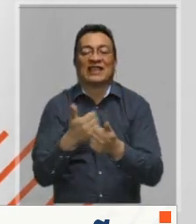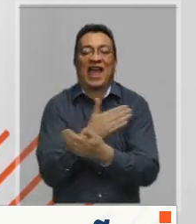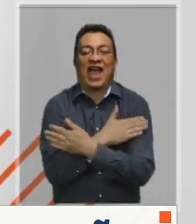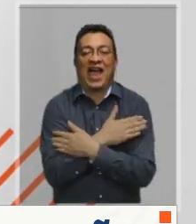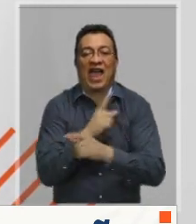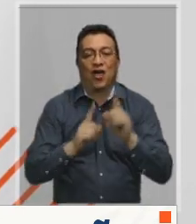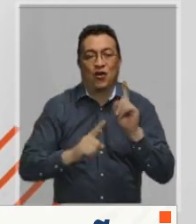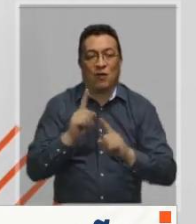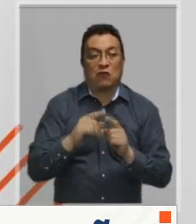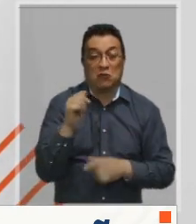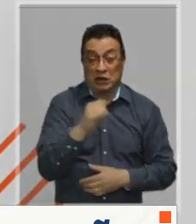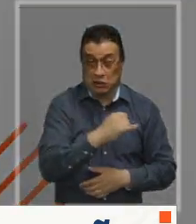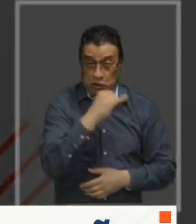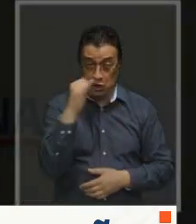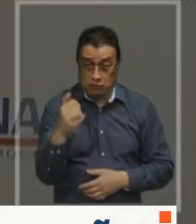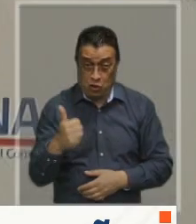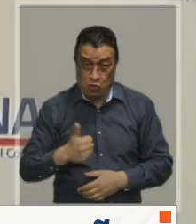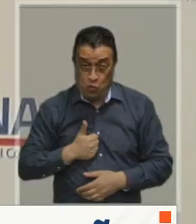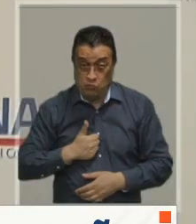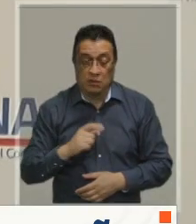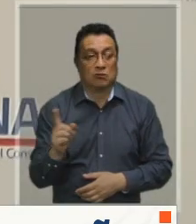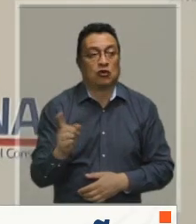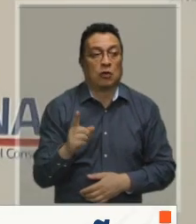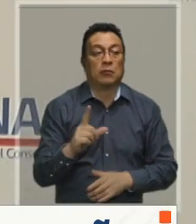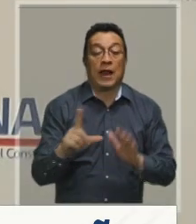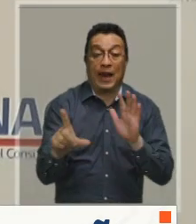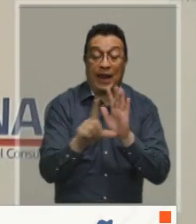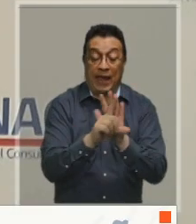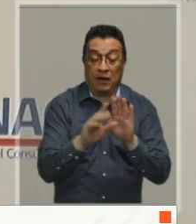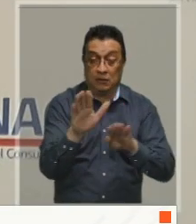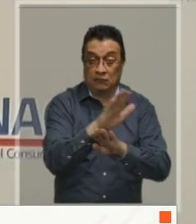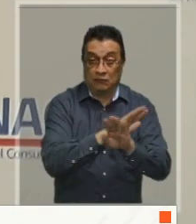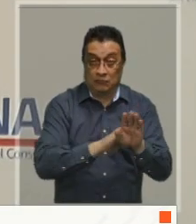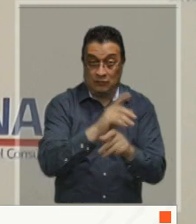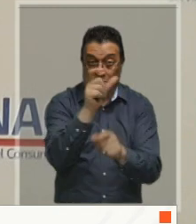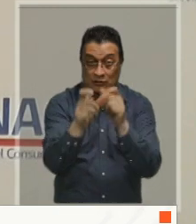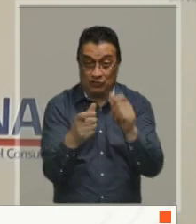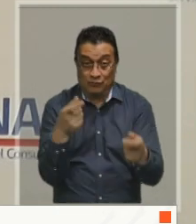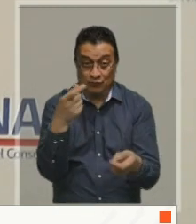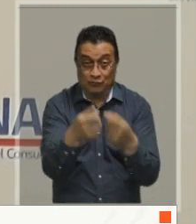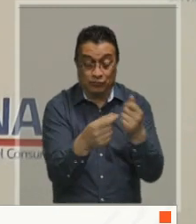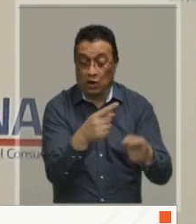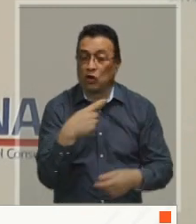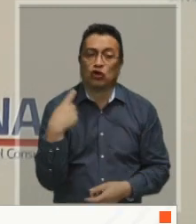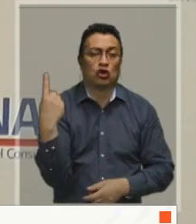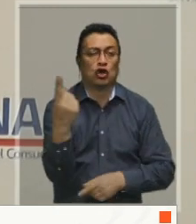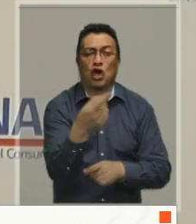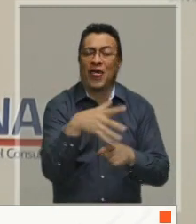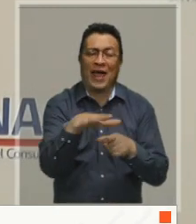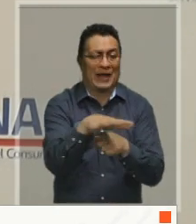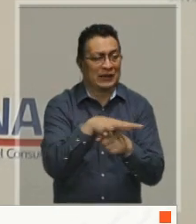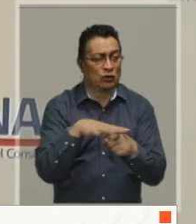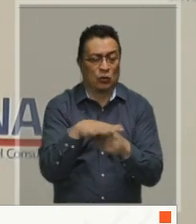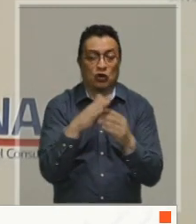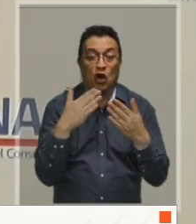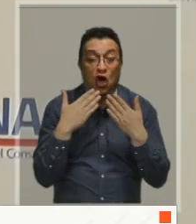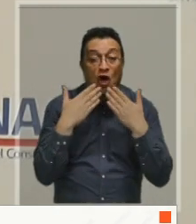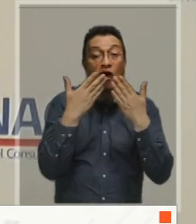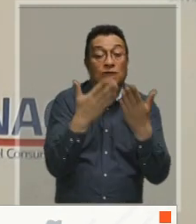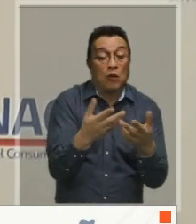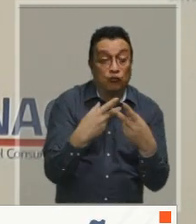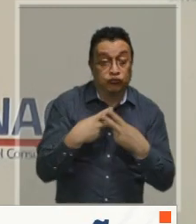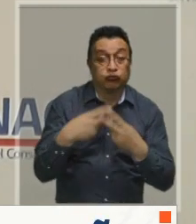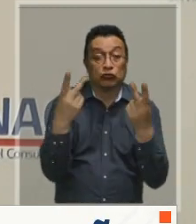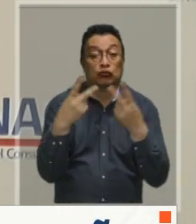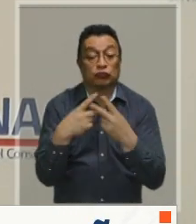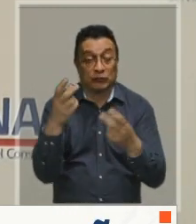no siempre las promesas se cumplen. La Ley de Protección al Consumidor establece que todas las condiciones ofrecidas y publicitadas